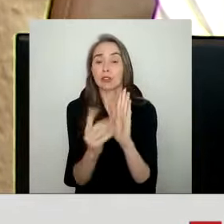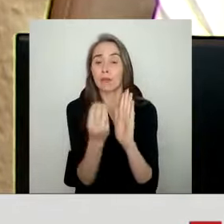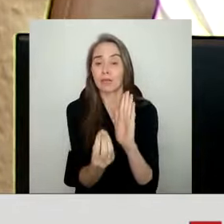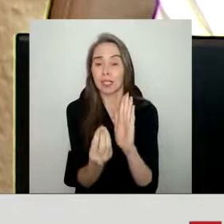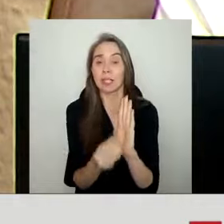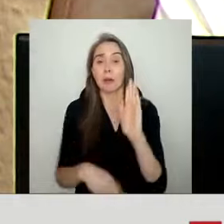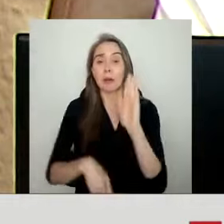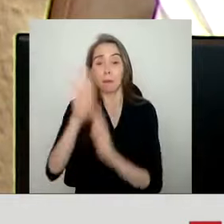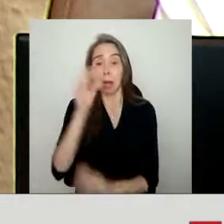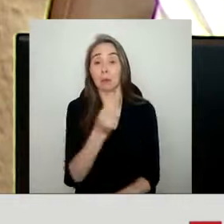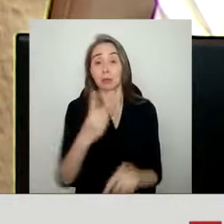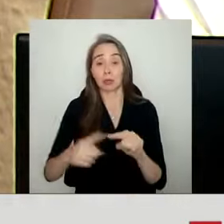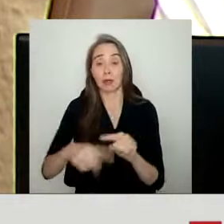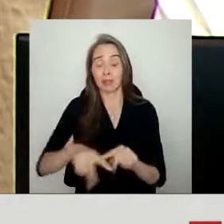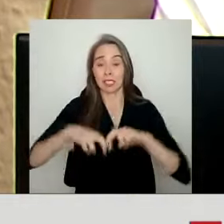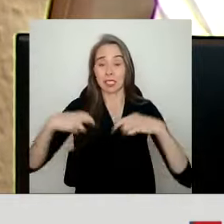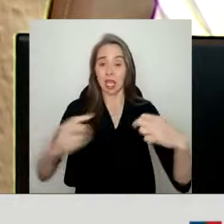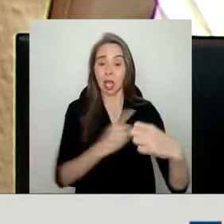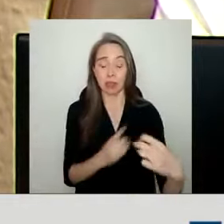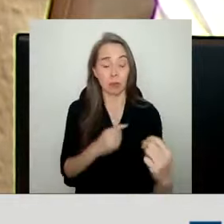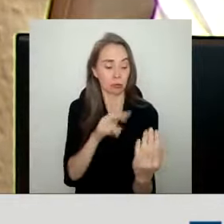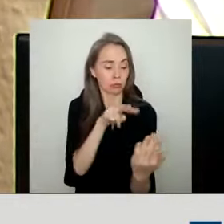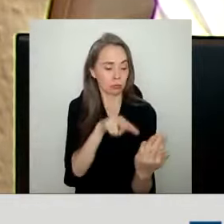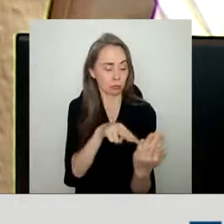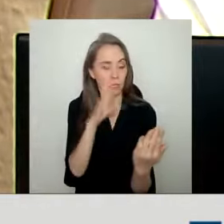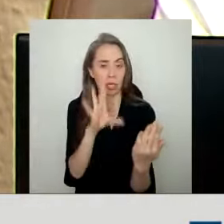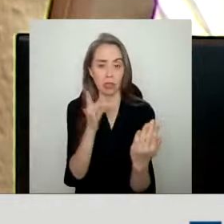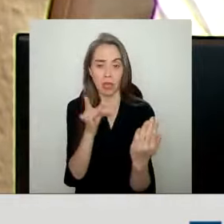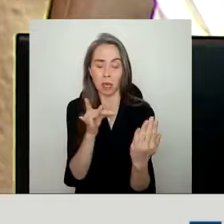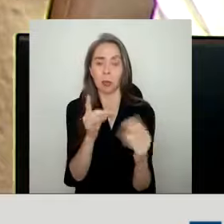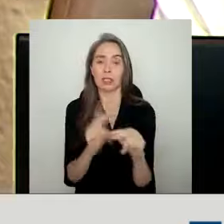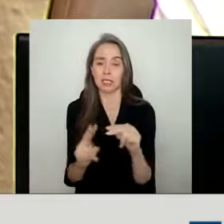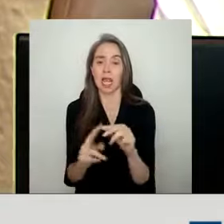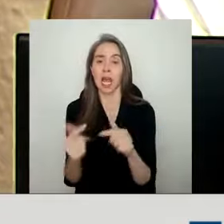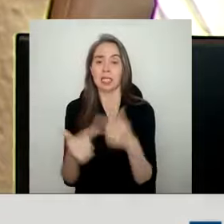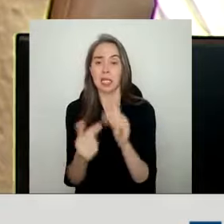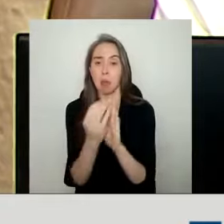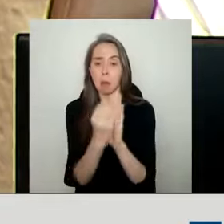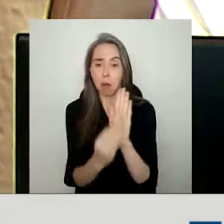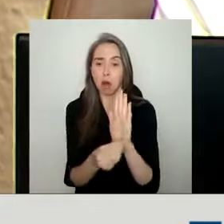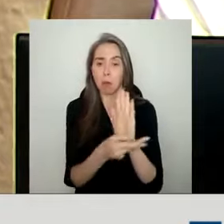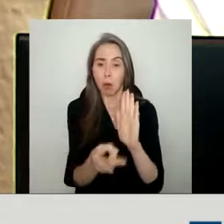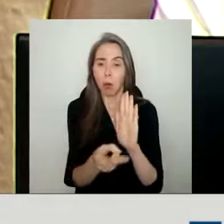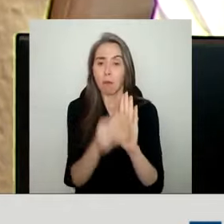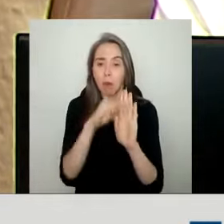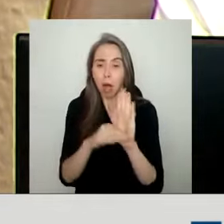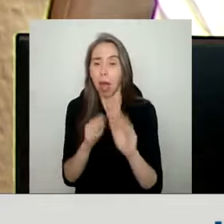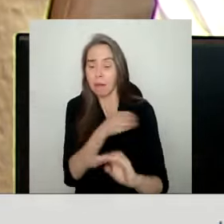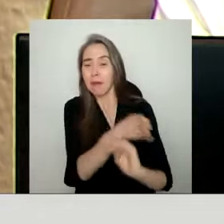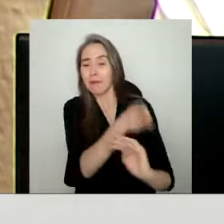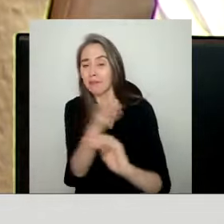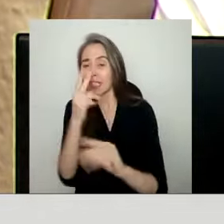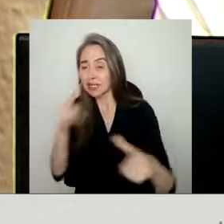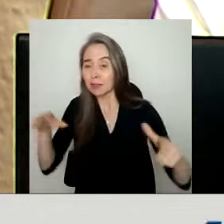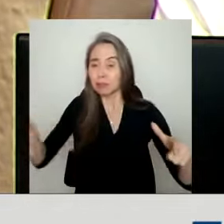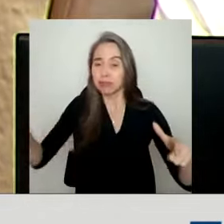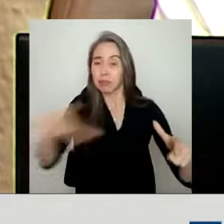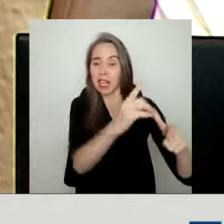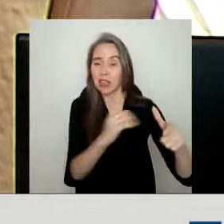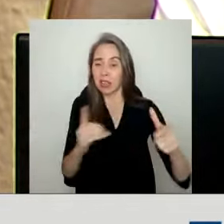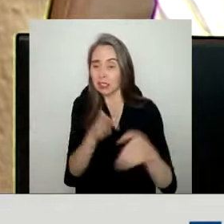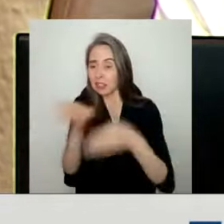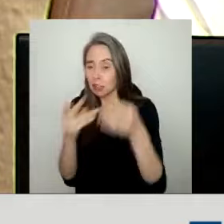aquí nos damos cuenta que se impulsan diversas Pol públicas cuando recorremos nuestros territorios y vemos que hay políticas